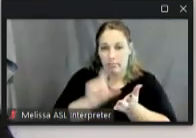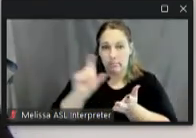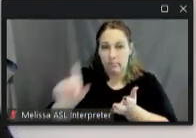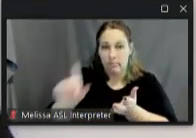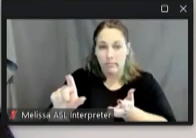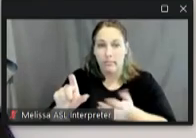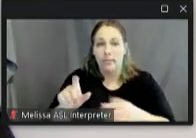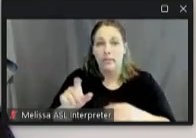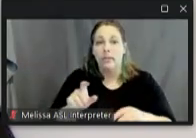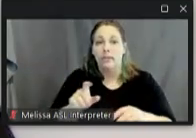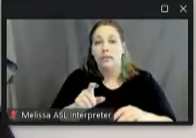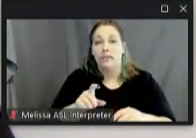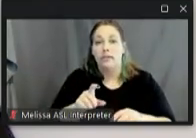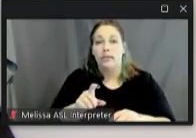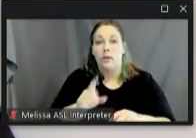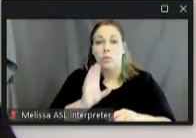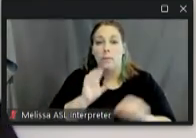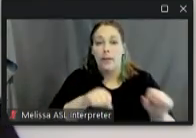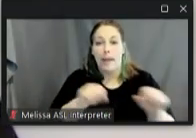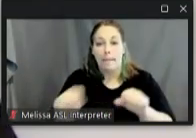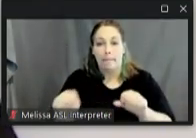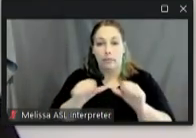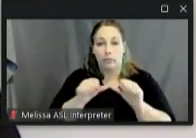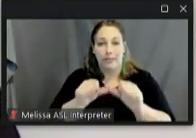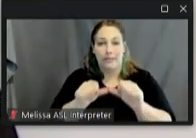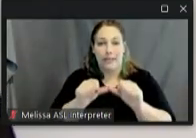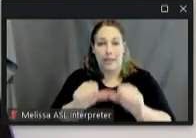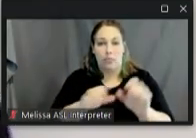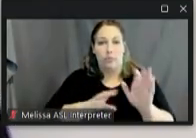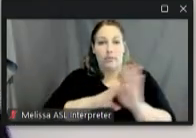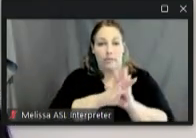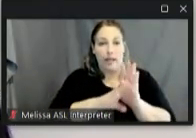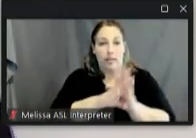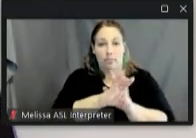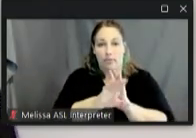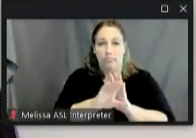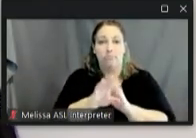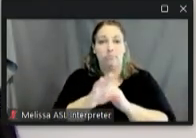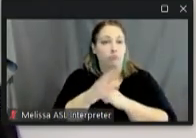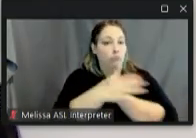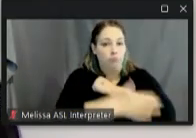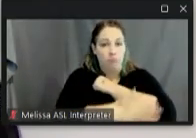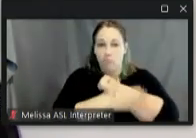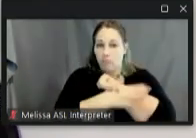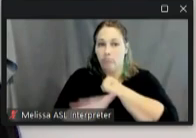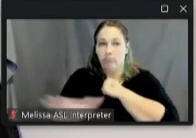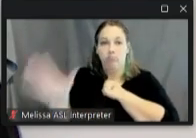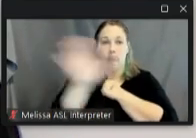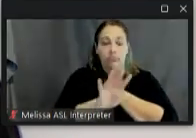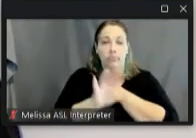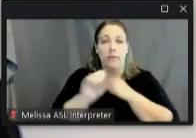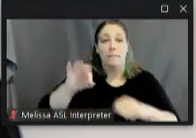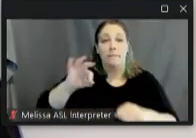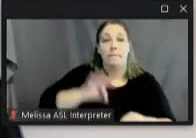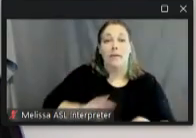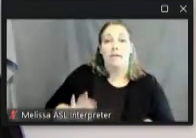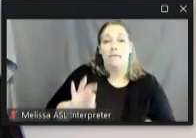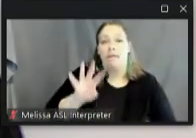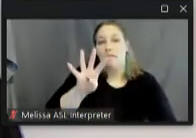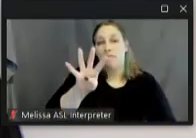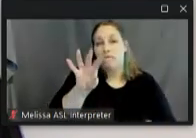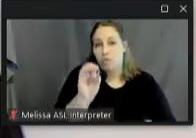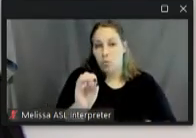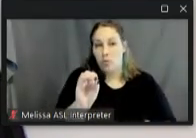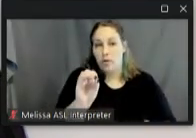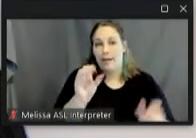comunidades y ciudades de todo el país, beneficiando a más de 40,000 personas solo en el primer año. Un ejemplo